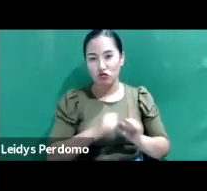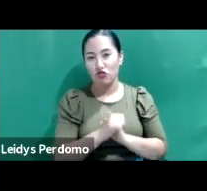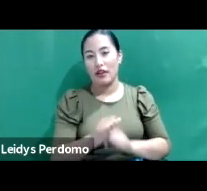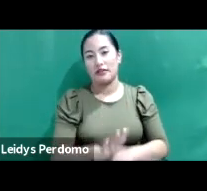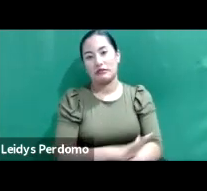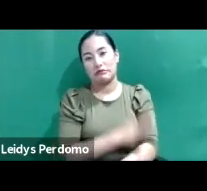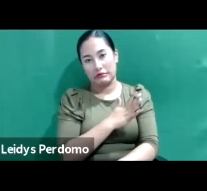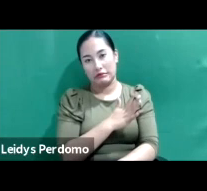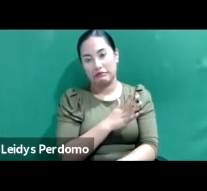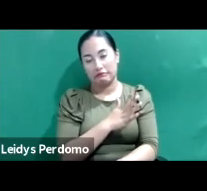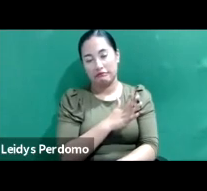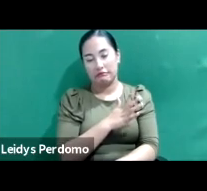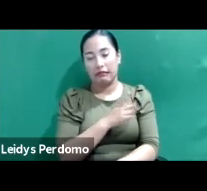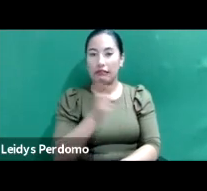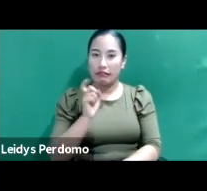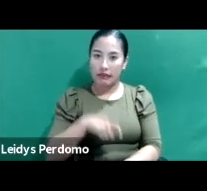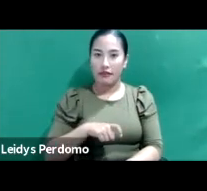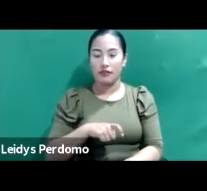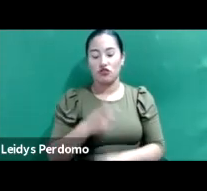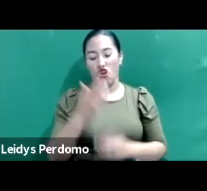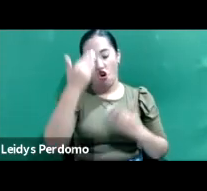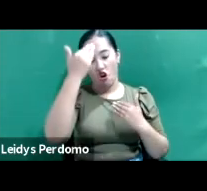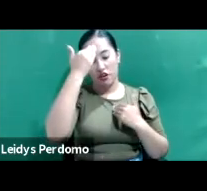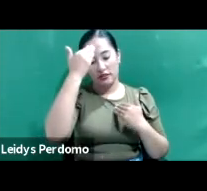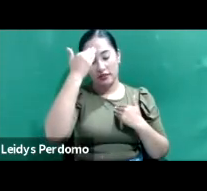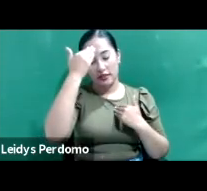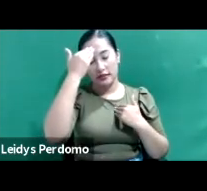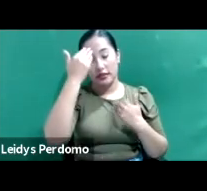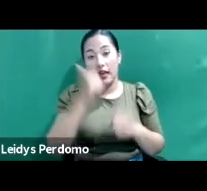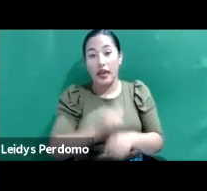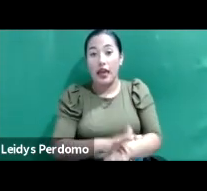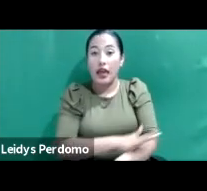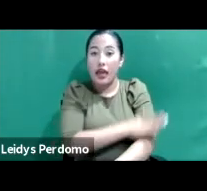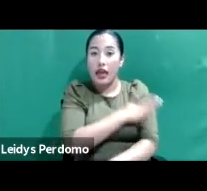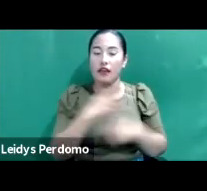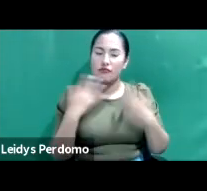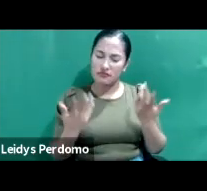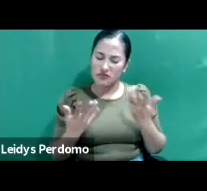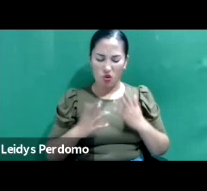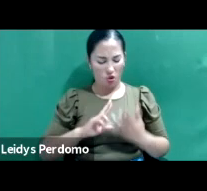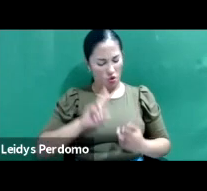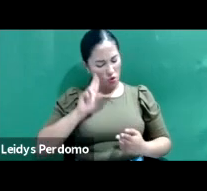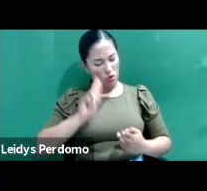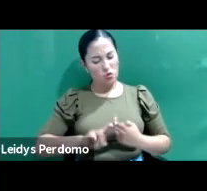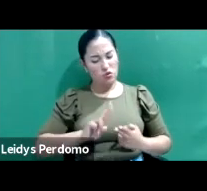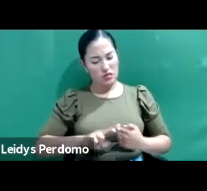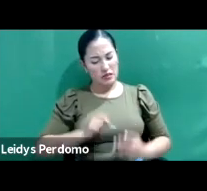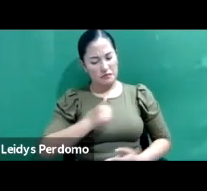un lado, el tema de la autoconciencia emocional, que tiene que ver con el conocimiento de las emociones propias, con